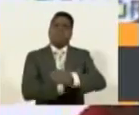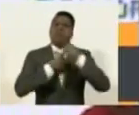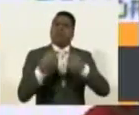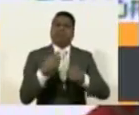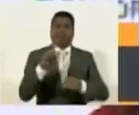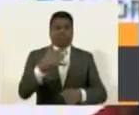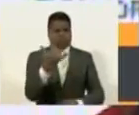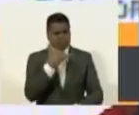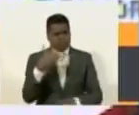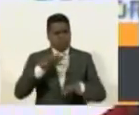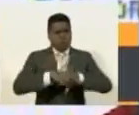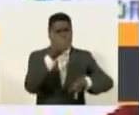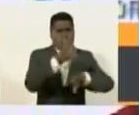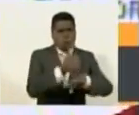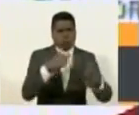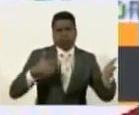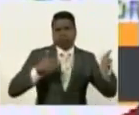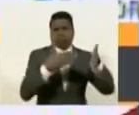es eso.